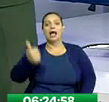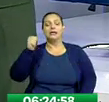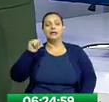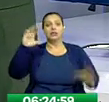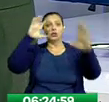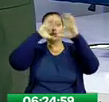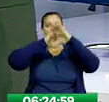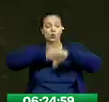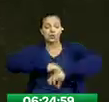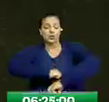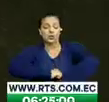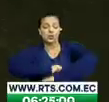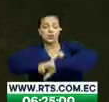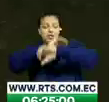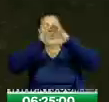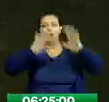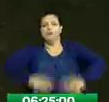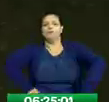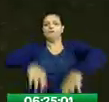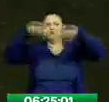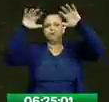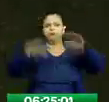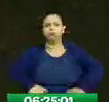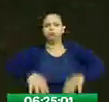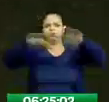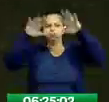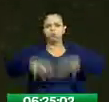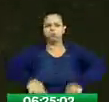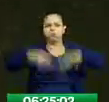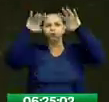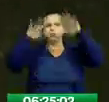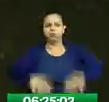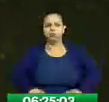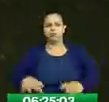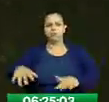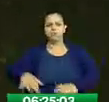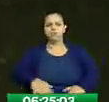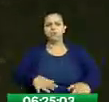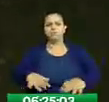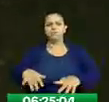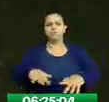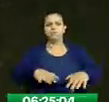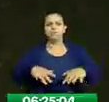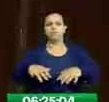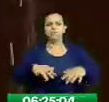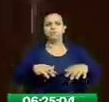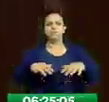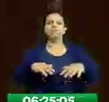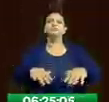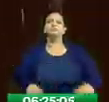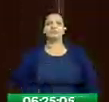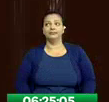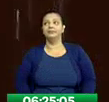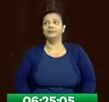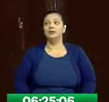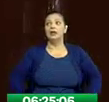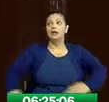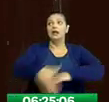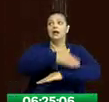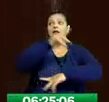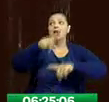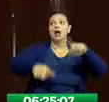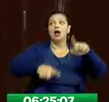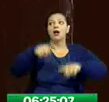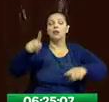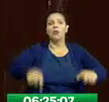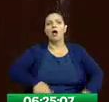lunes hasta la madrugada de este martes. La lluvia ha provocado que calles y avenidas de diferentes sectores permanezcan anegadas. Conductores